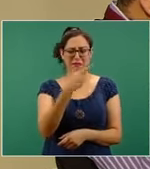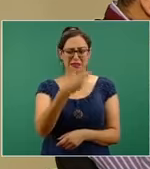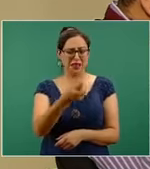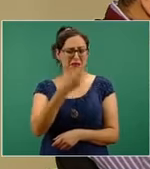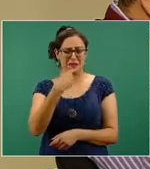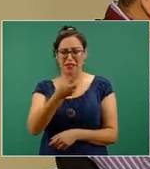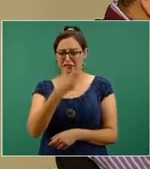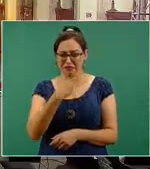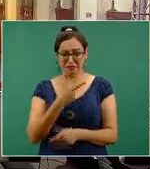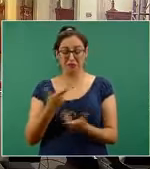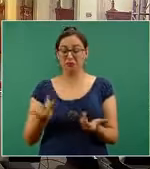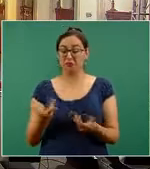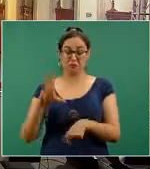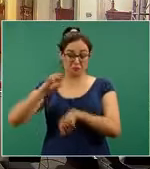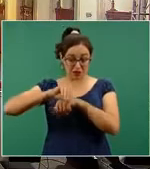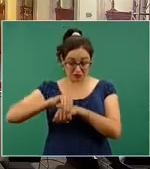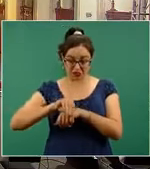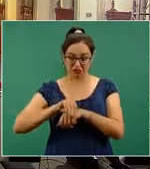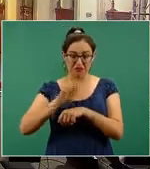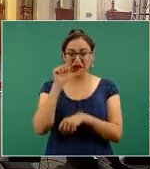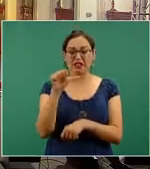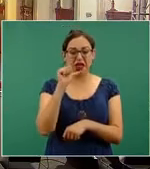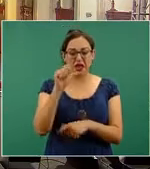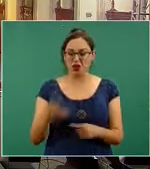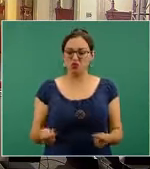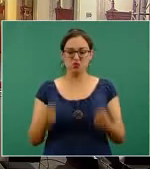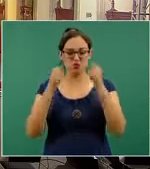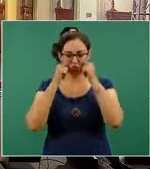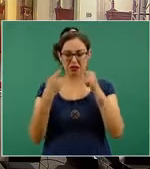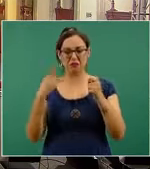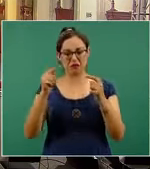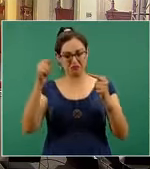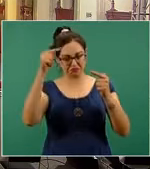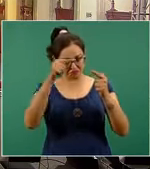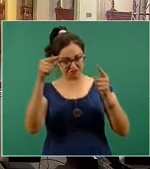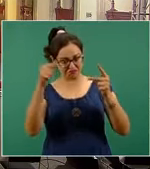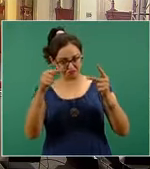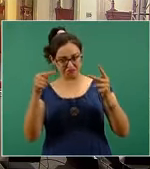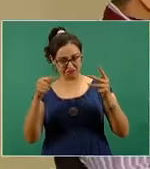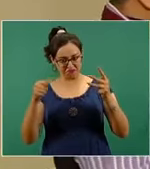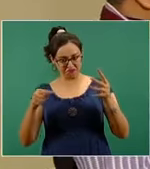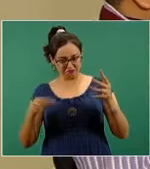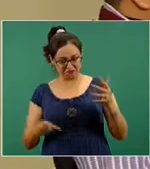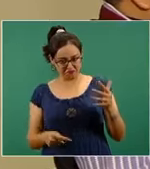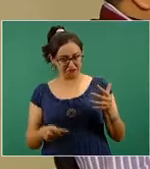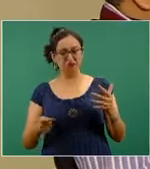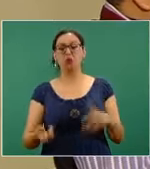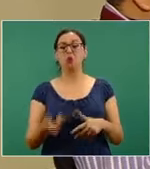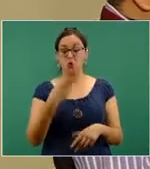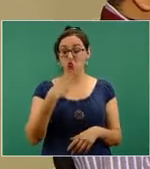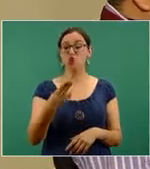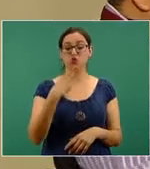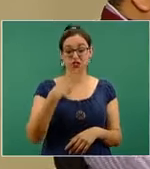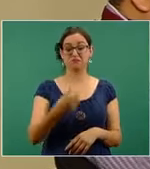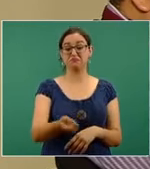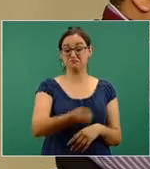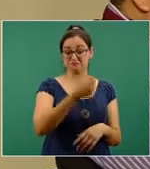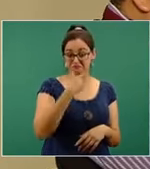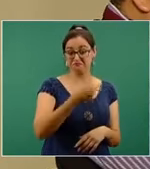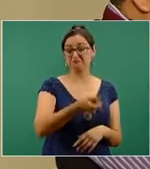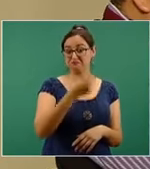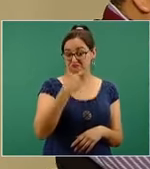decir, ivermectina, acitromicina, dexametasona, el remdesivir, ¿no?